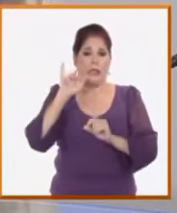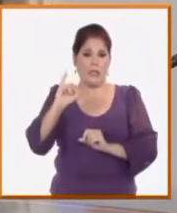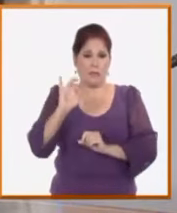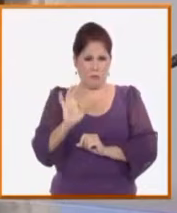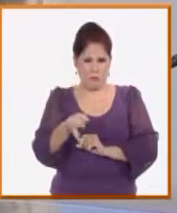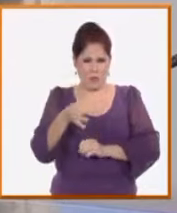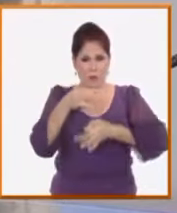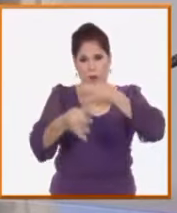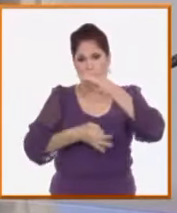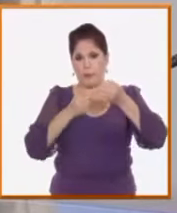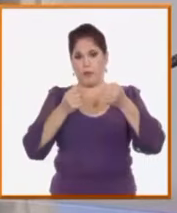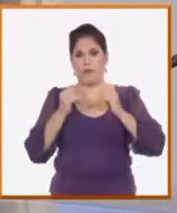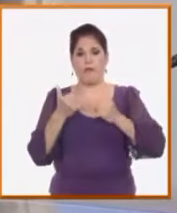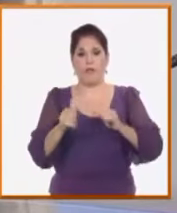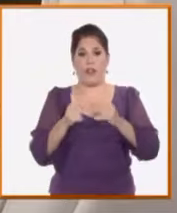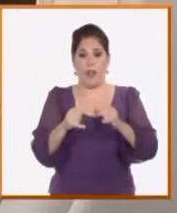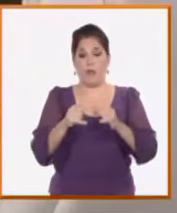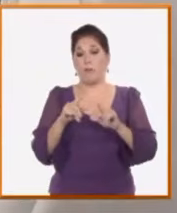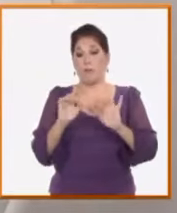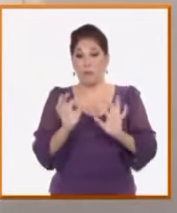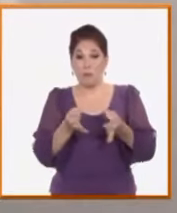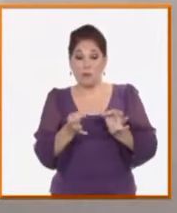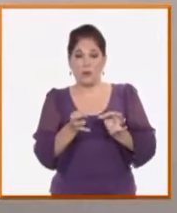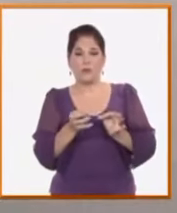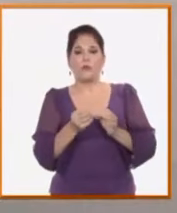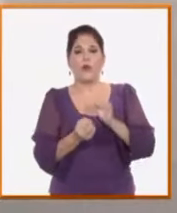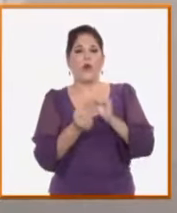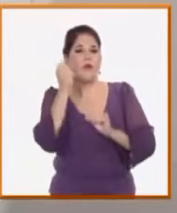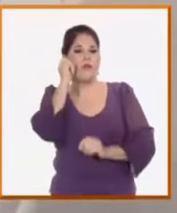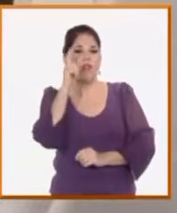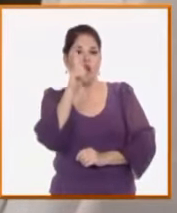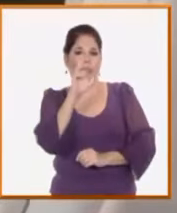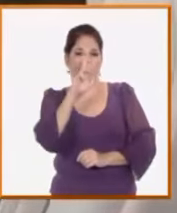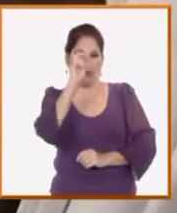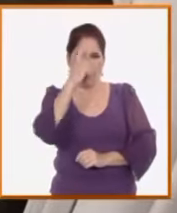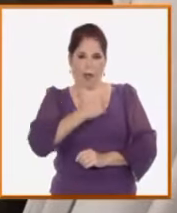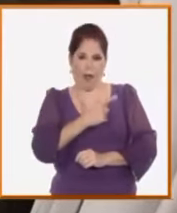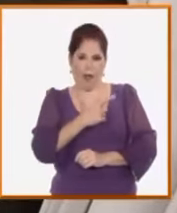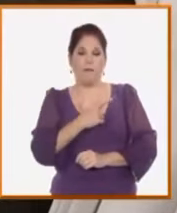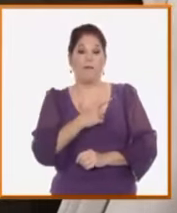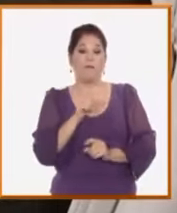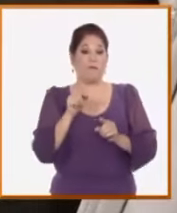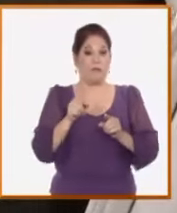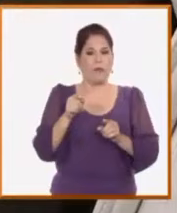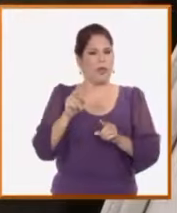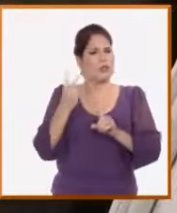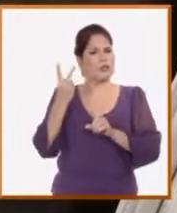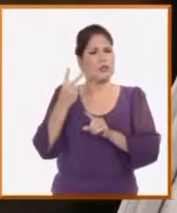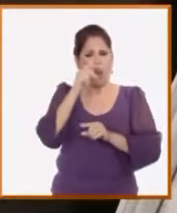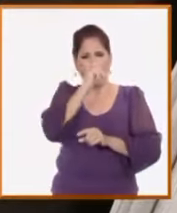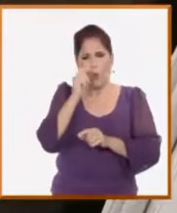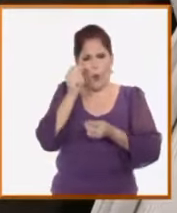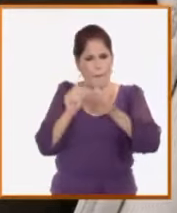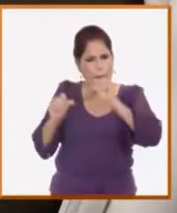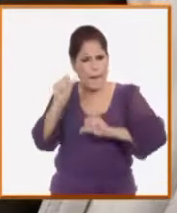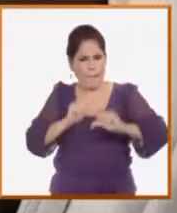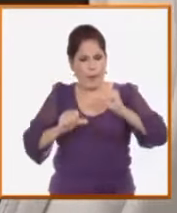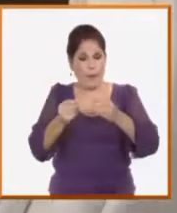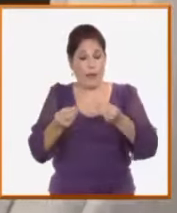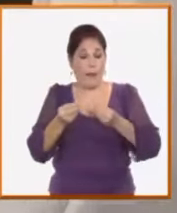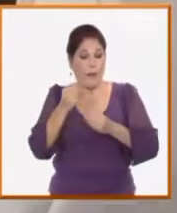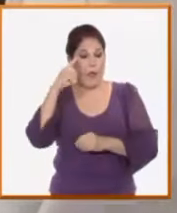material fundamentalmente en la Florida ya ahí ese cruce veamos ahí fentanilo con canabis se va sofisticando cada vez